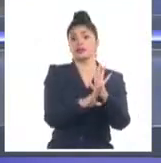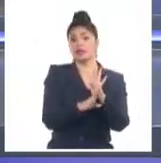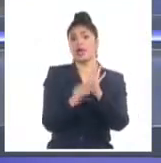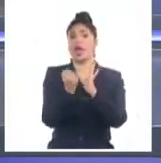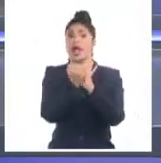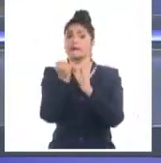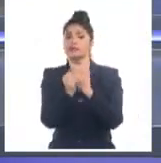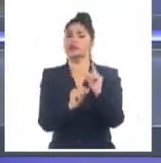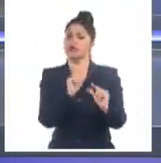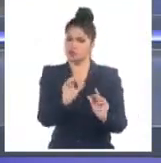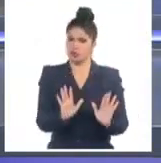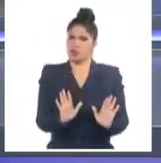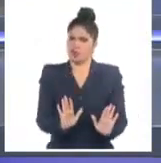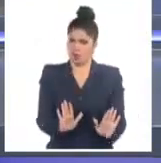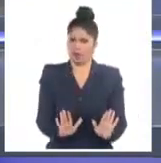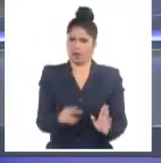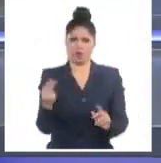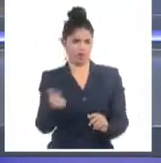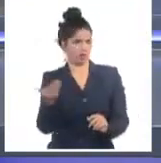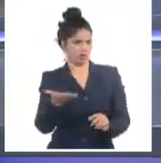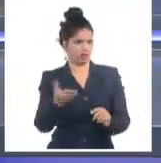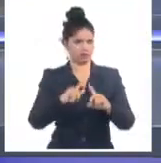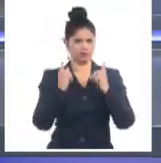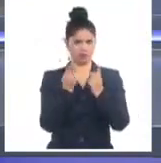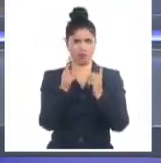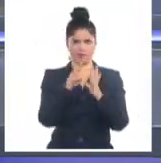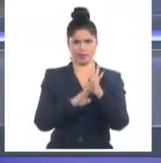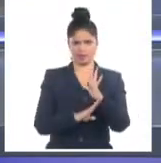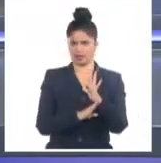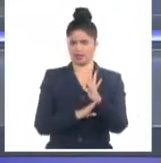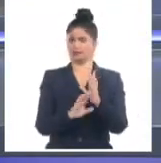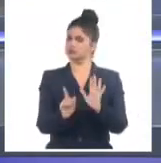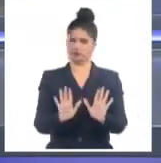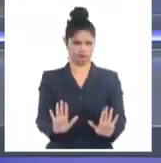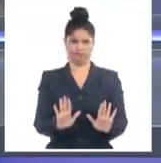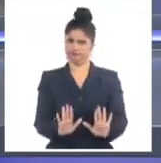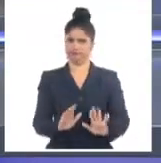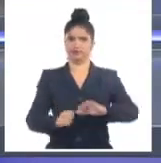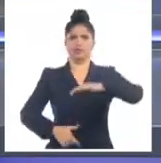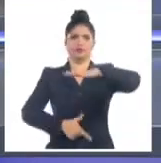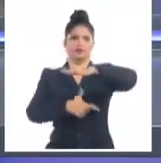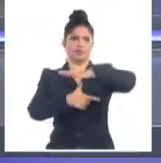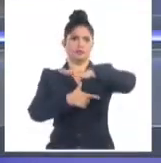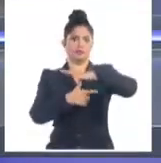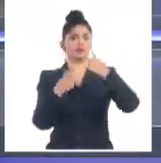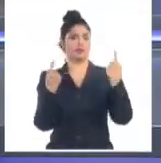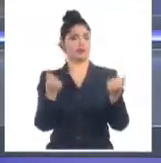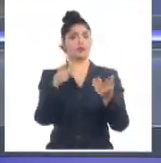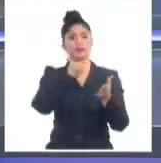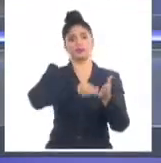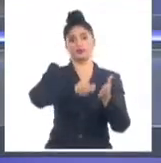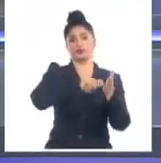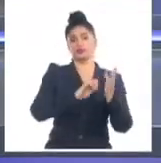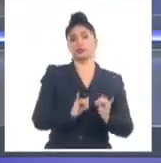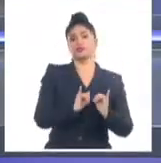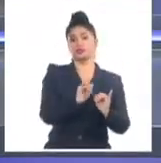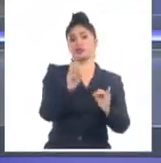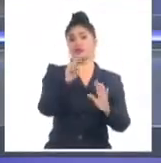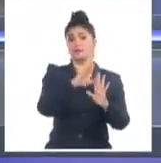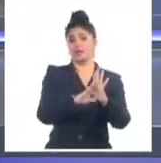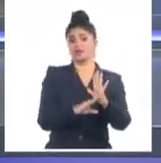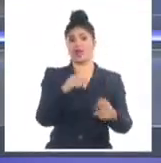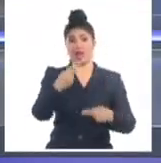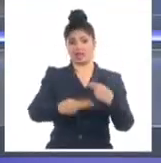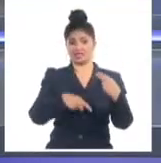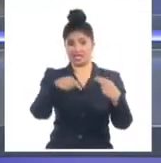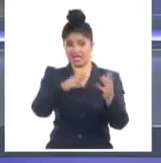las condiciones. La viceministra primera de Economía y Planificación, Mindrey Granadillo de la Torre, anunció que la medida no se implementará a